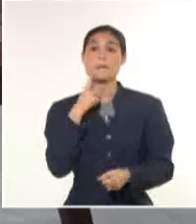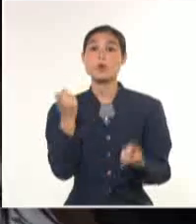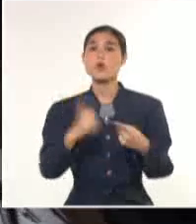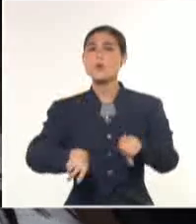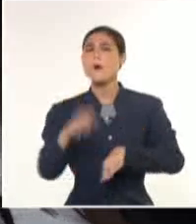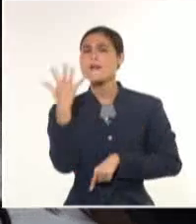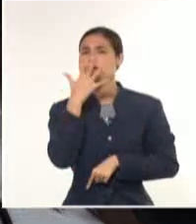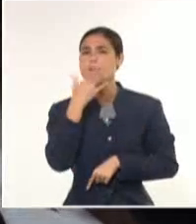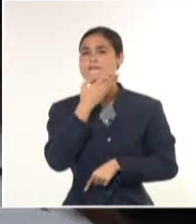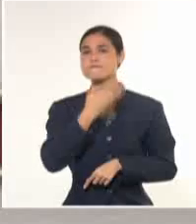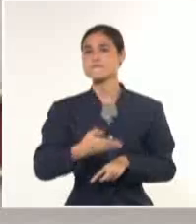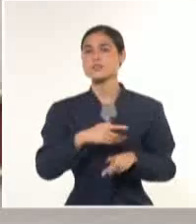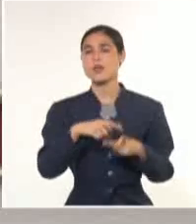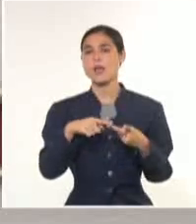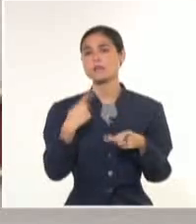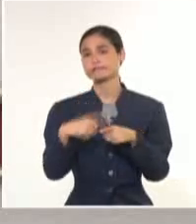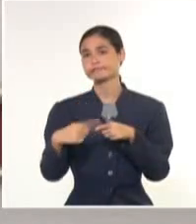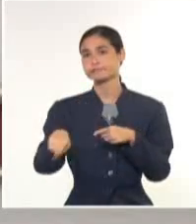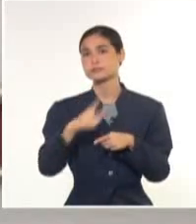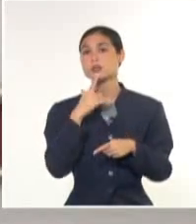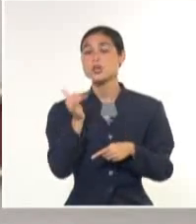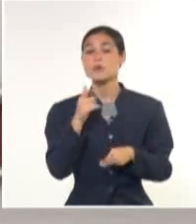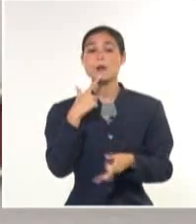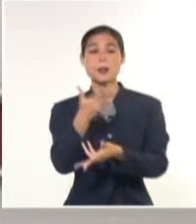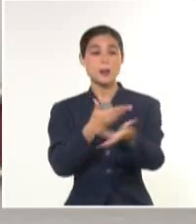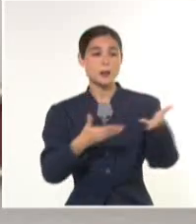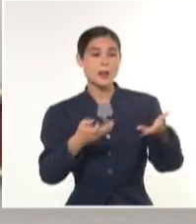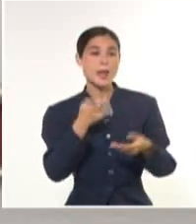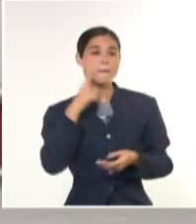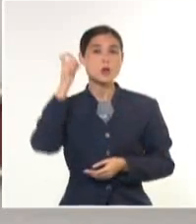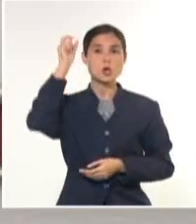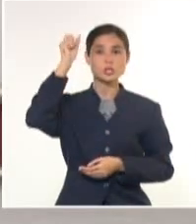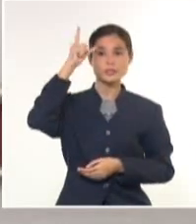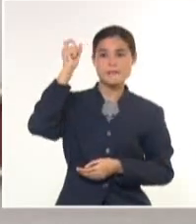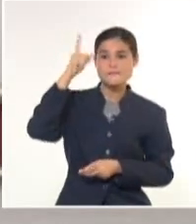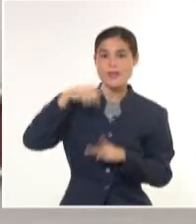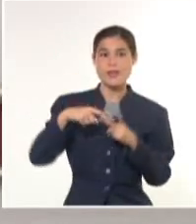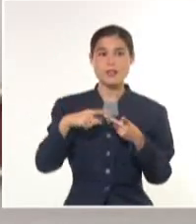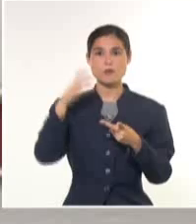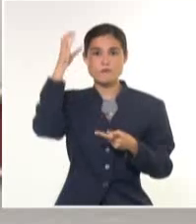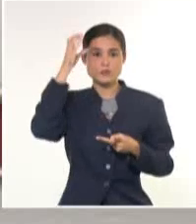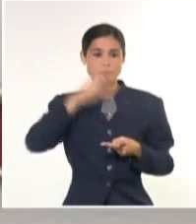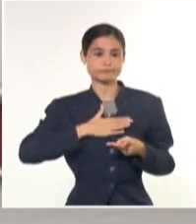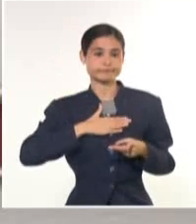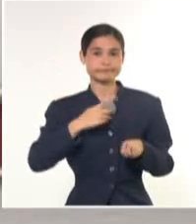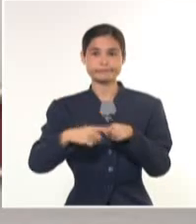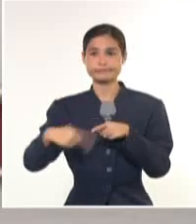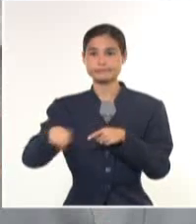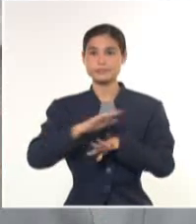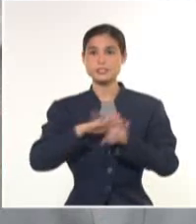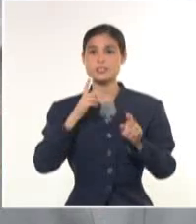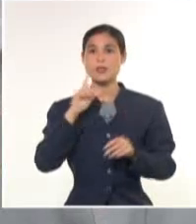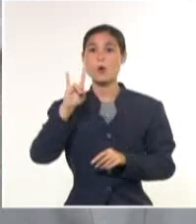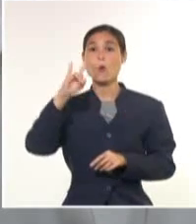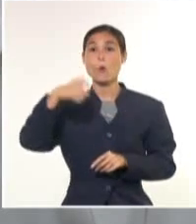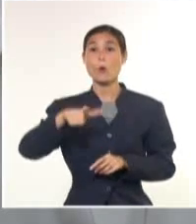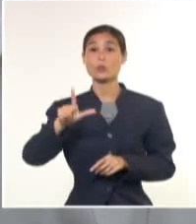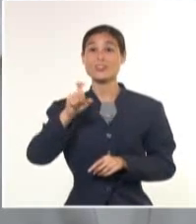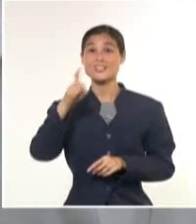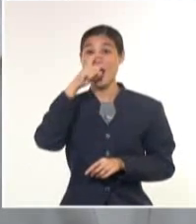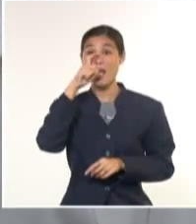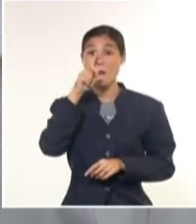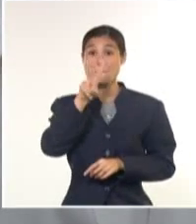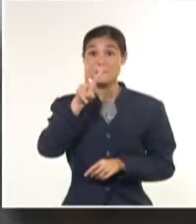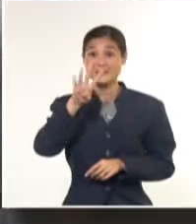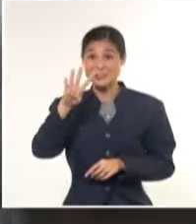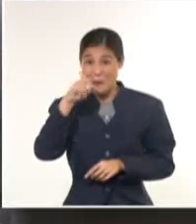a la vez que compartió con todos sus valoraciones sobre lo que escribiera el líder de la FEU horas antes de partir a la acción y que es